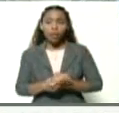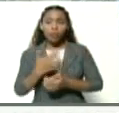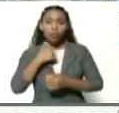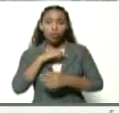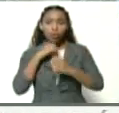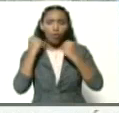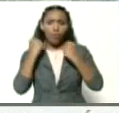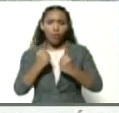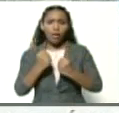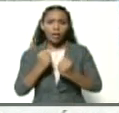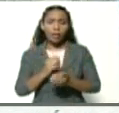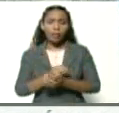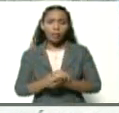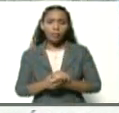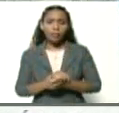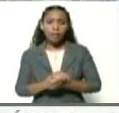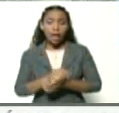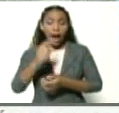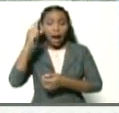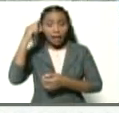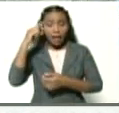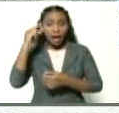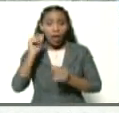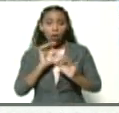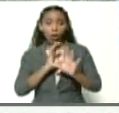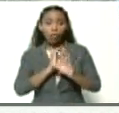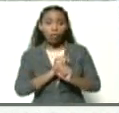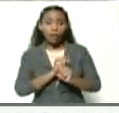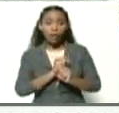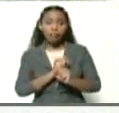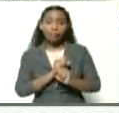estrictos. El día que uno se confía,